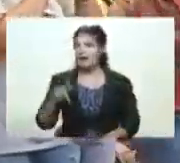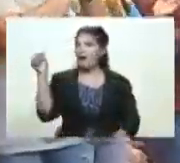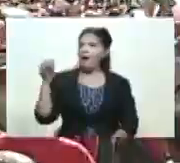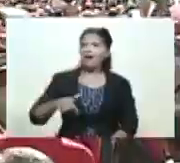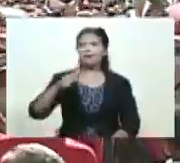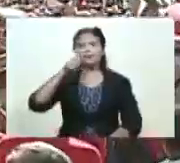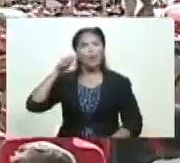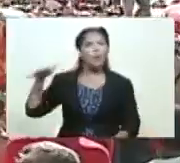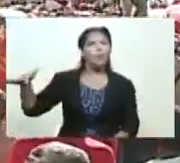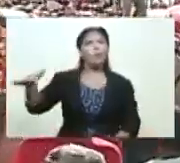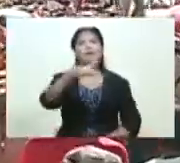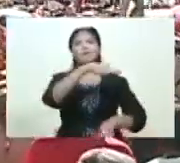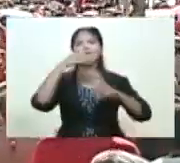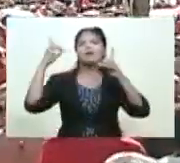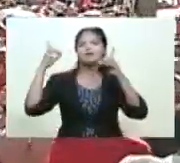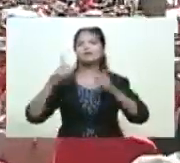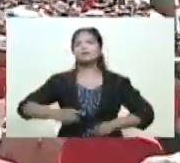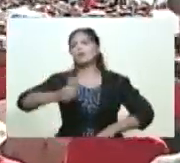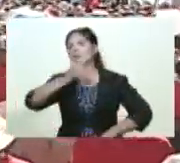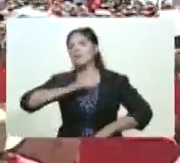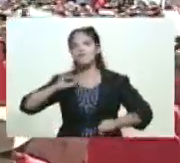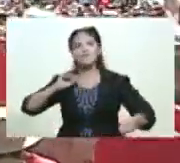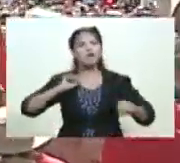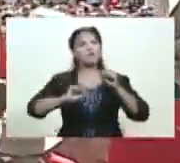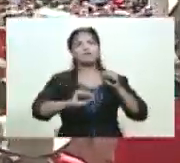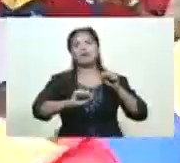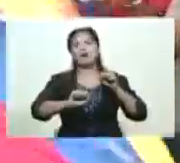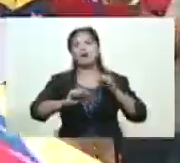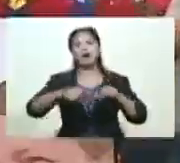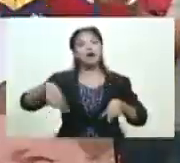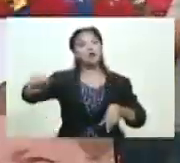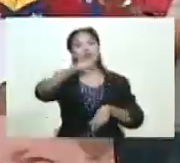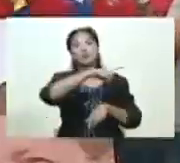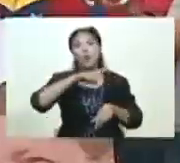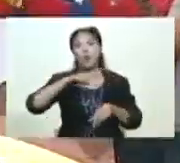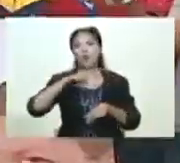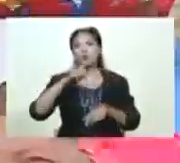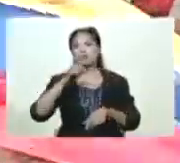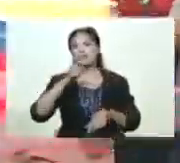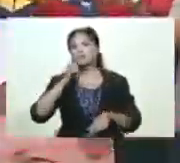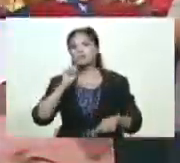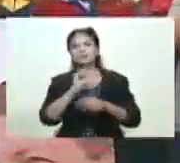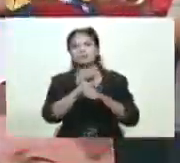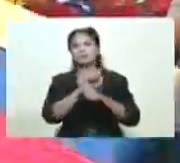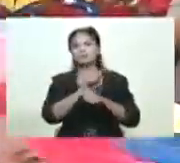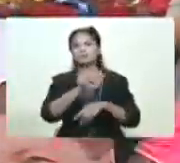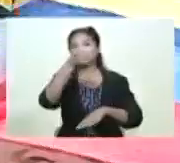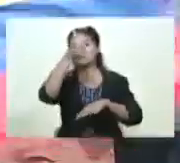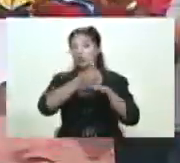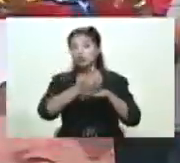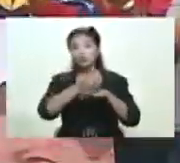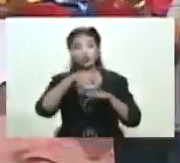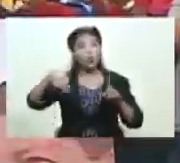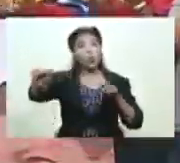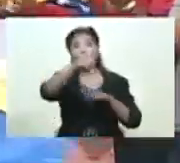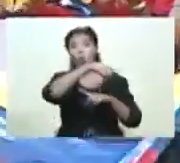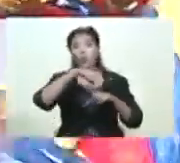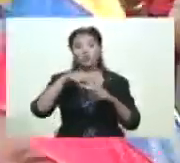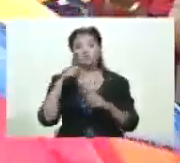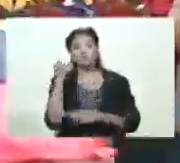Este pueblo está decidido a enfrentar a los extremistas, supremacistas